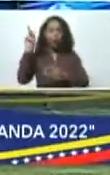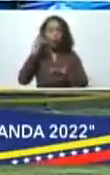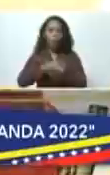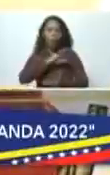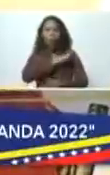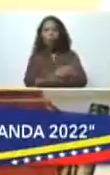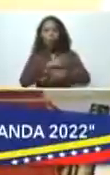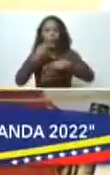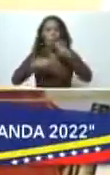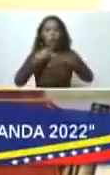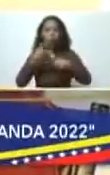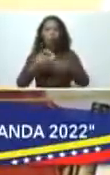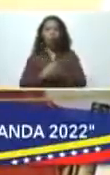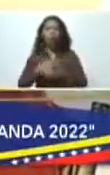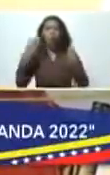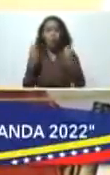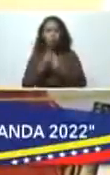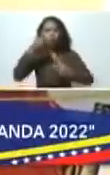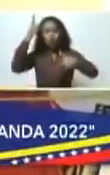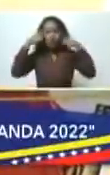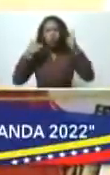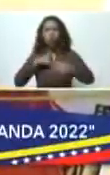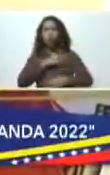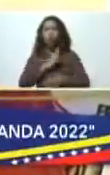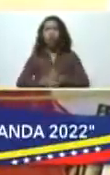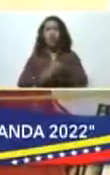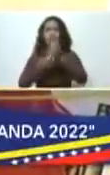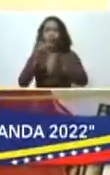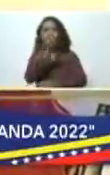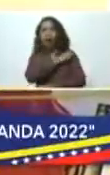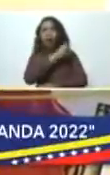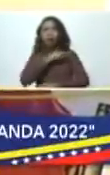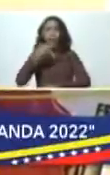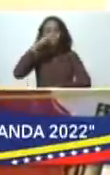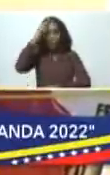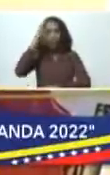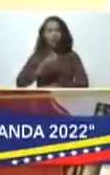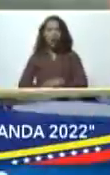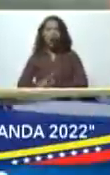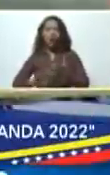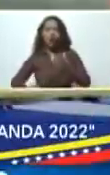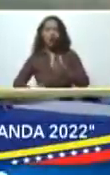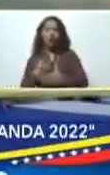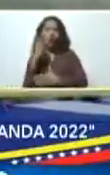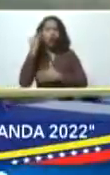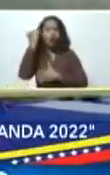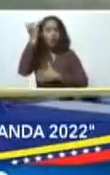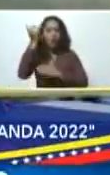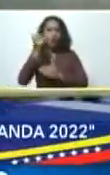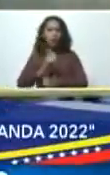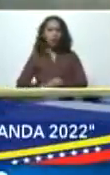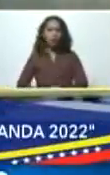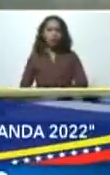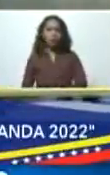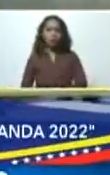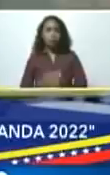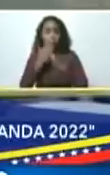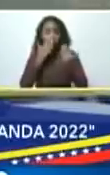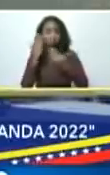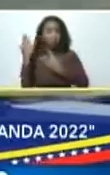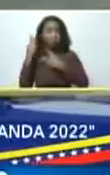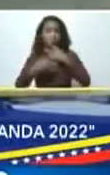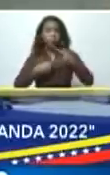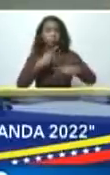poder político con Chávez, nuestro líder, jefe, padre, fundador. Miren los